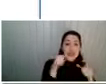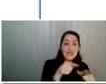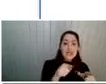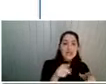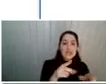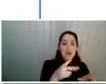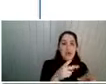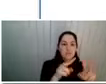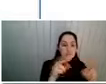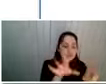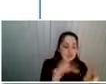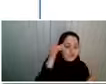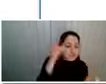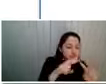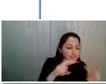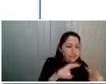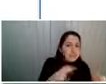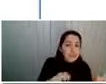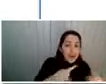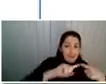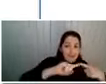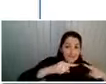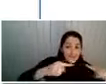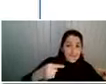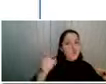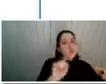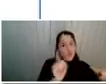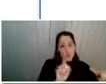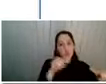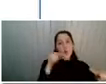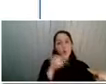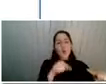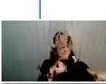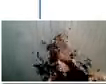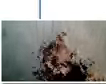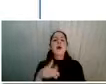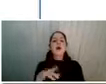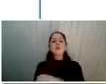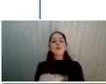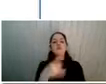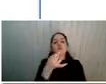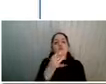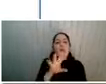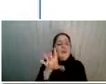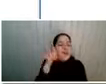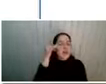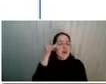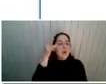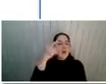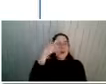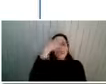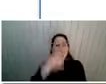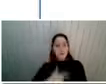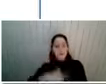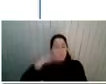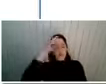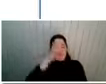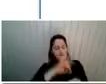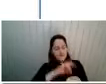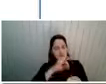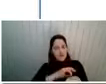respuesta inmune que el ser humano desarrolla cuando está frente a una enfermedad, y esa respuesta inmune